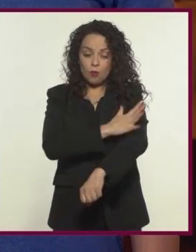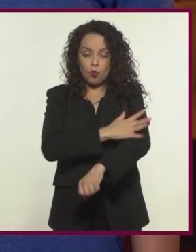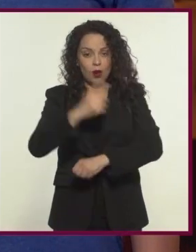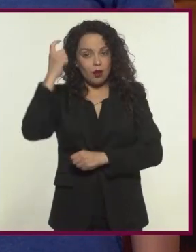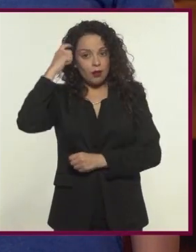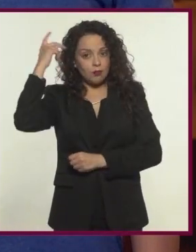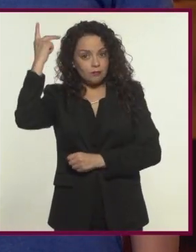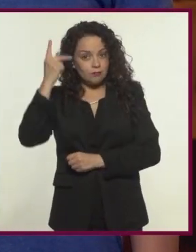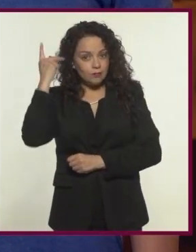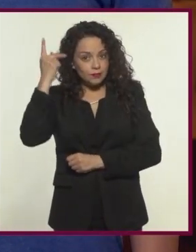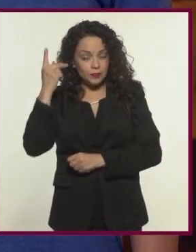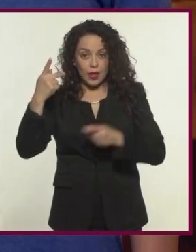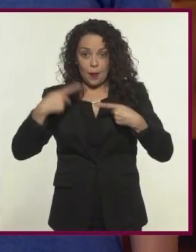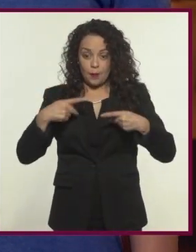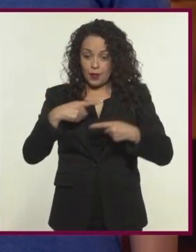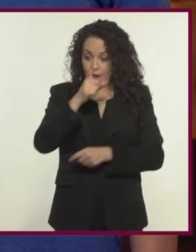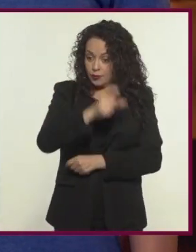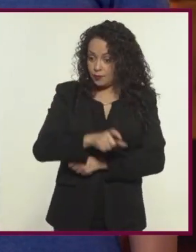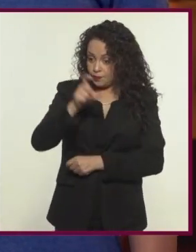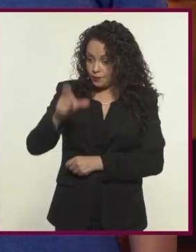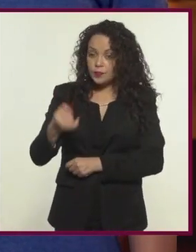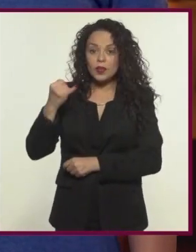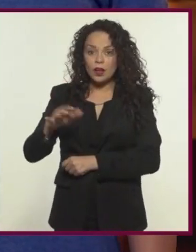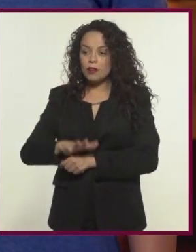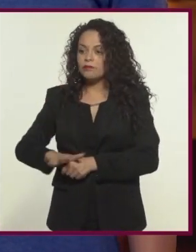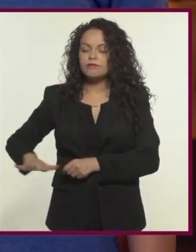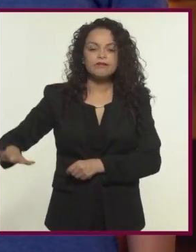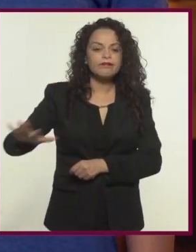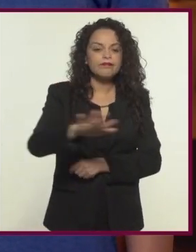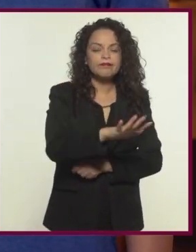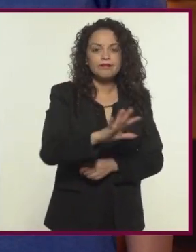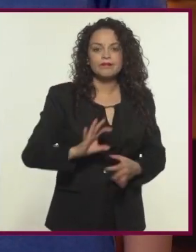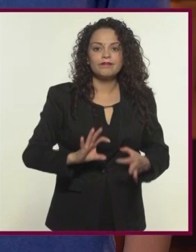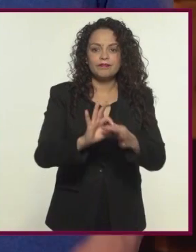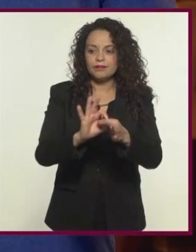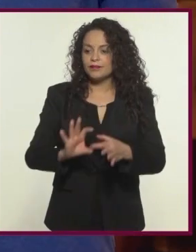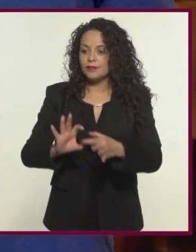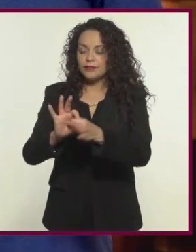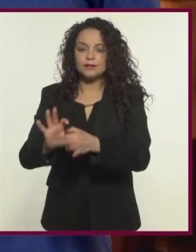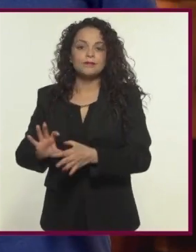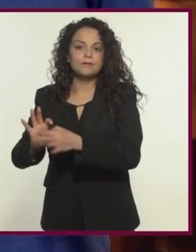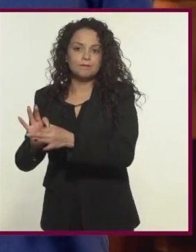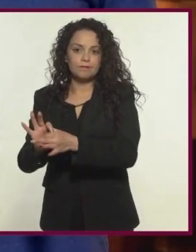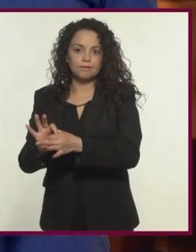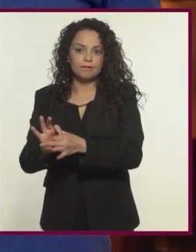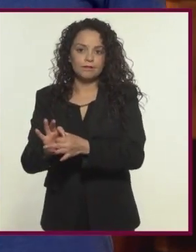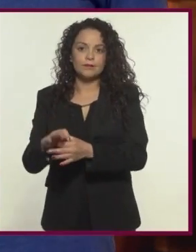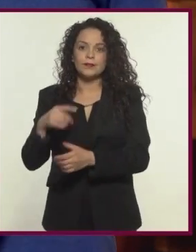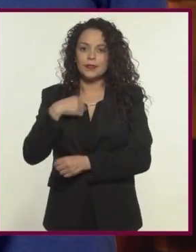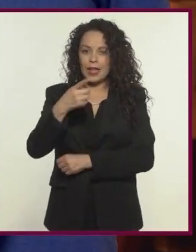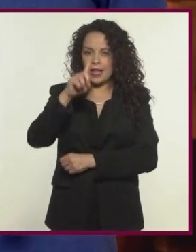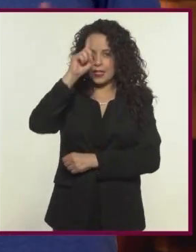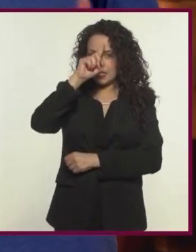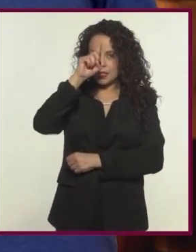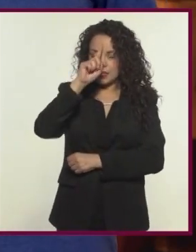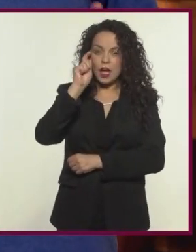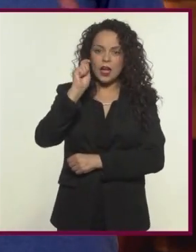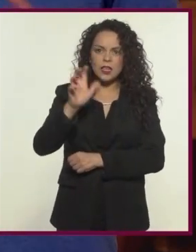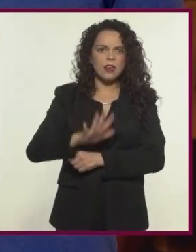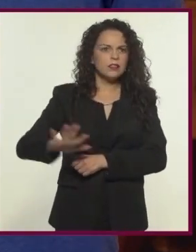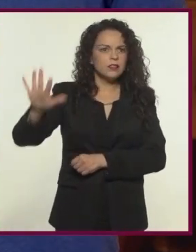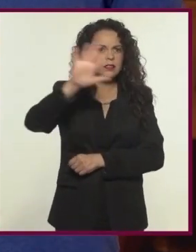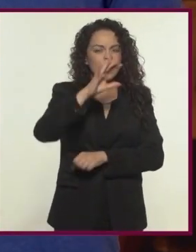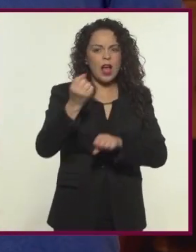psicológico o emocional, tanto de los personajes como de los entornos. Un tip rápido es que las atmósferas